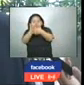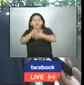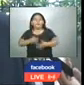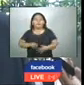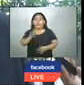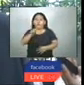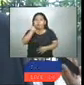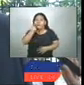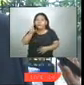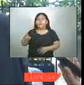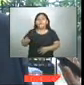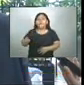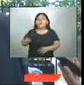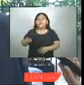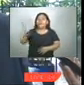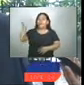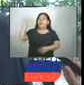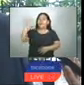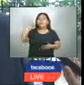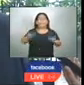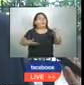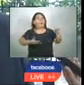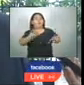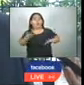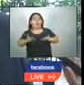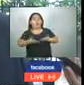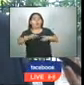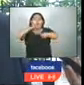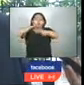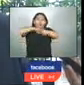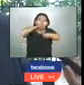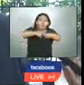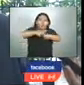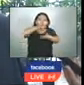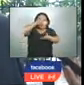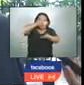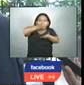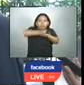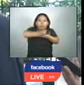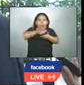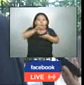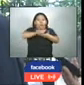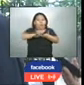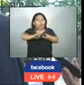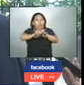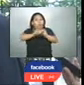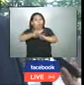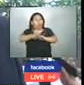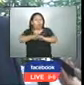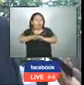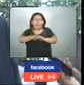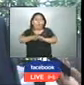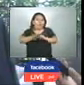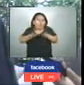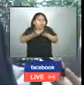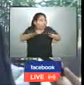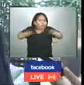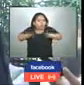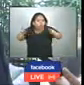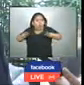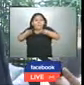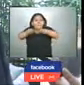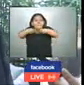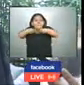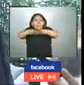hay muchos productos que antes se vendían sodas y demás en vidrio que se han movido más al PET porque hay una gran escasez de vidrio,